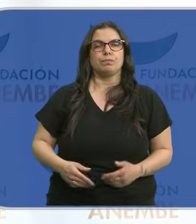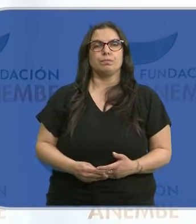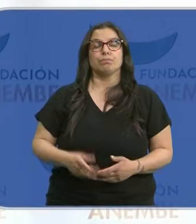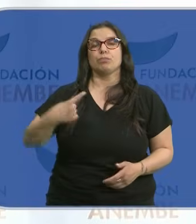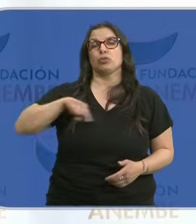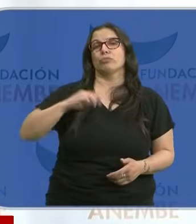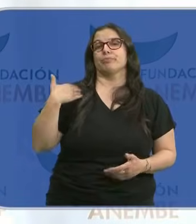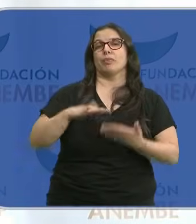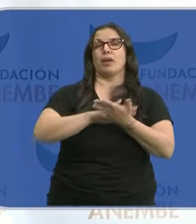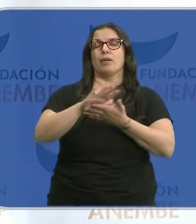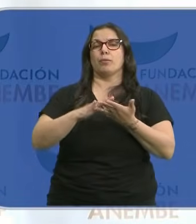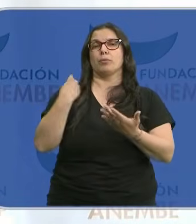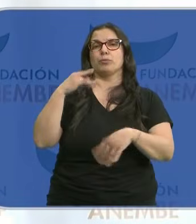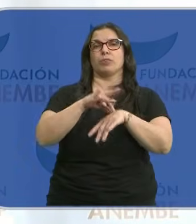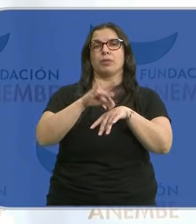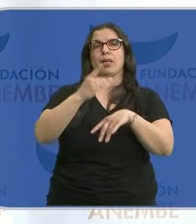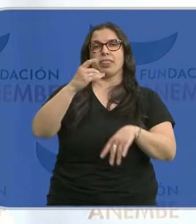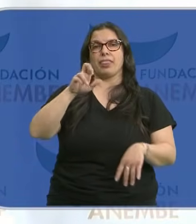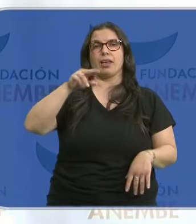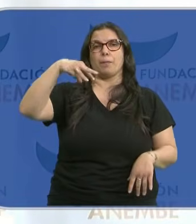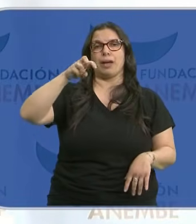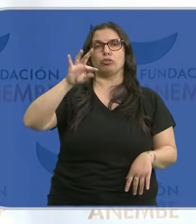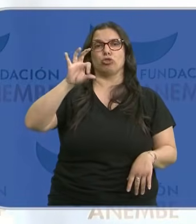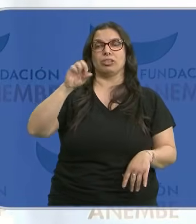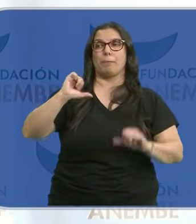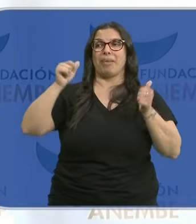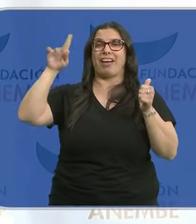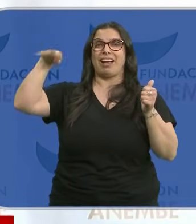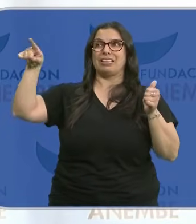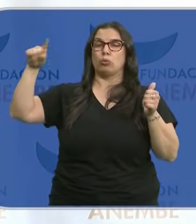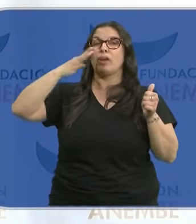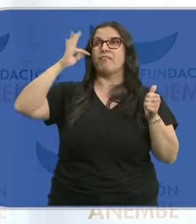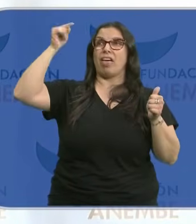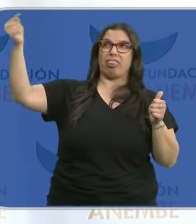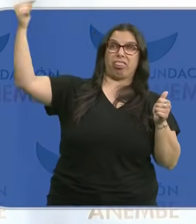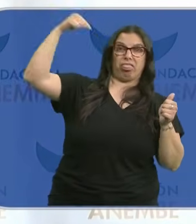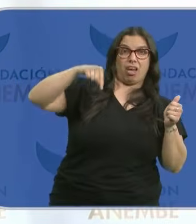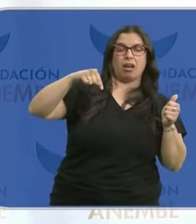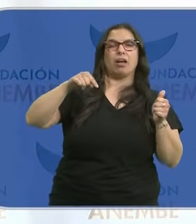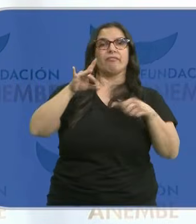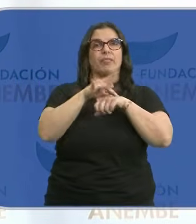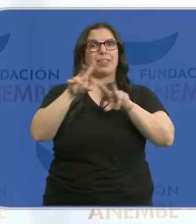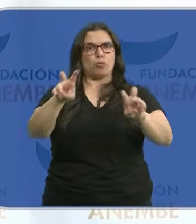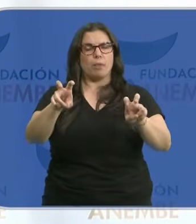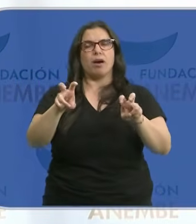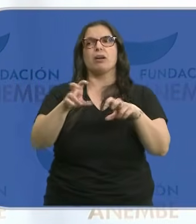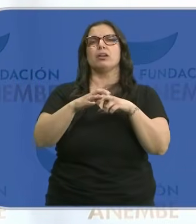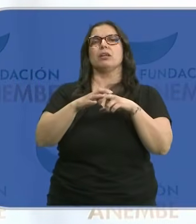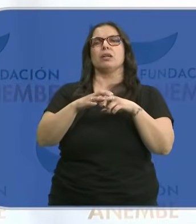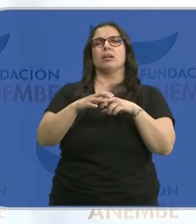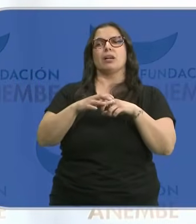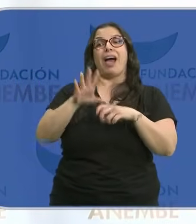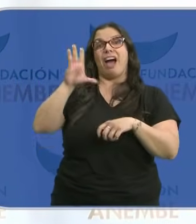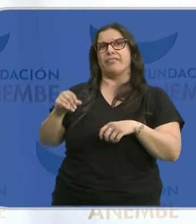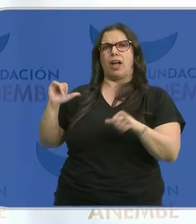Hablábamos un poco antes de la dermatosis nodular que ha entrado por Cataluña, que nos ha llegado desde Francia, que es una enfermedad nueva, que lleva muchos